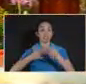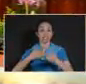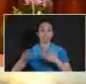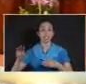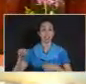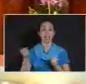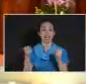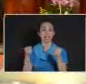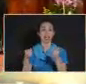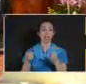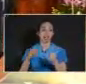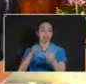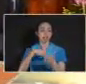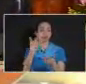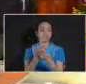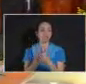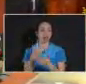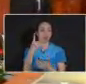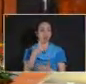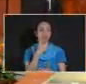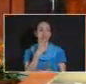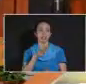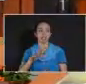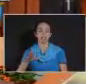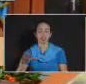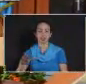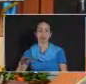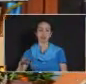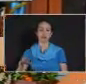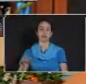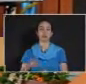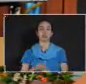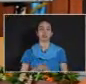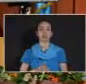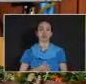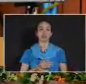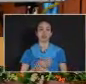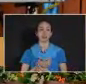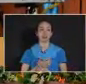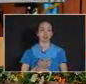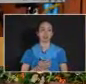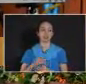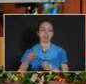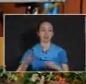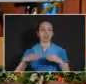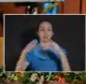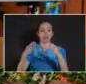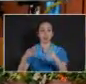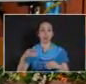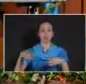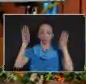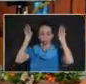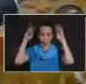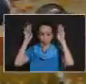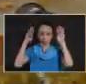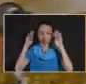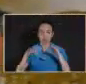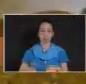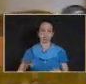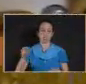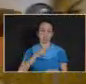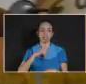a un pequeñito, mejor le fuera ponerse una piedra de molino en las que empuja un asno y que se ahogara en el fondo del mar, lo